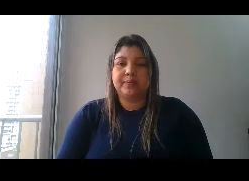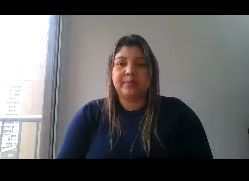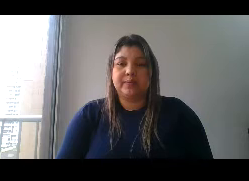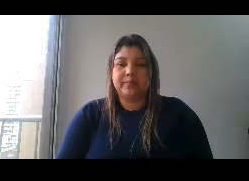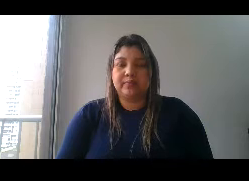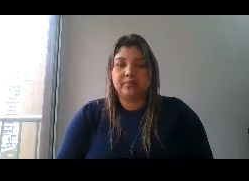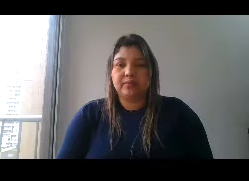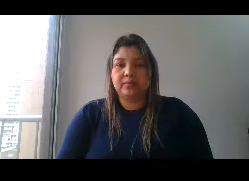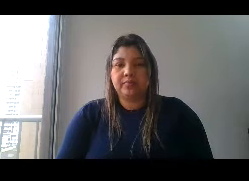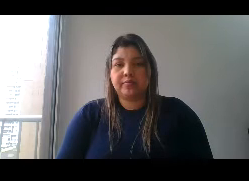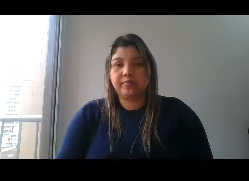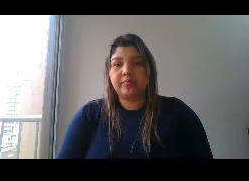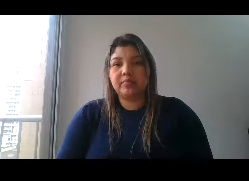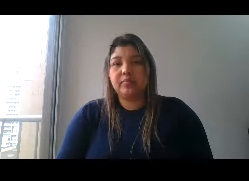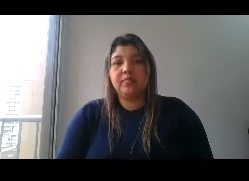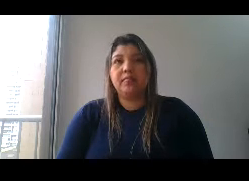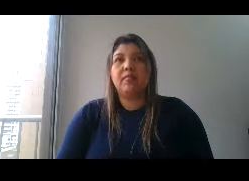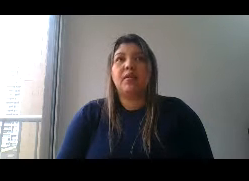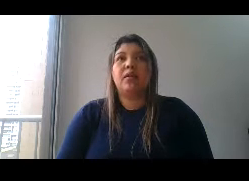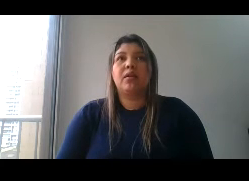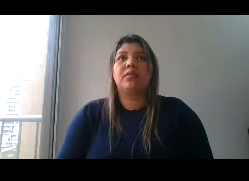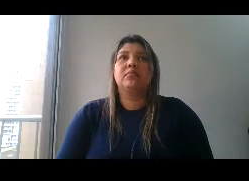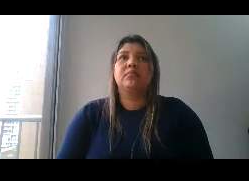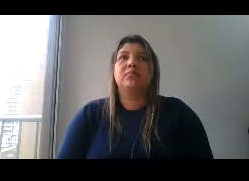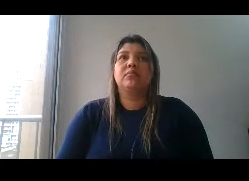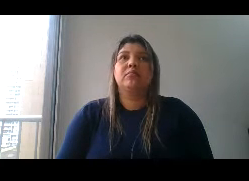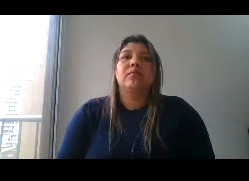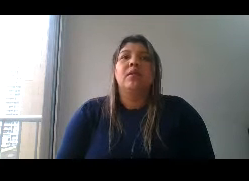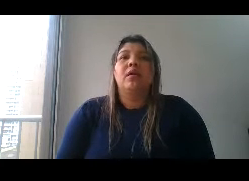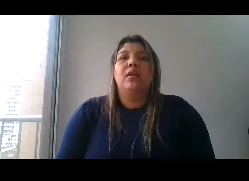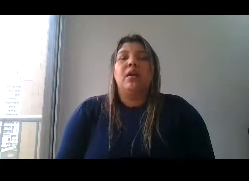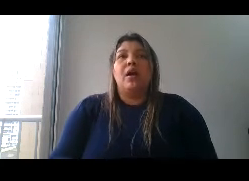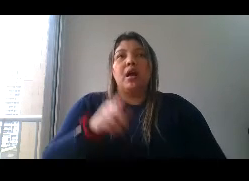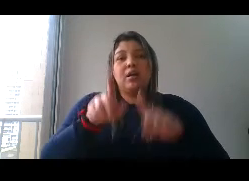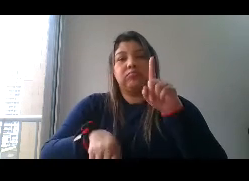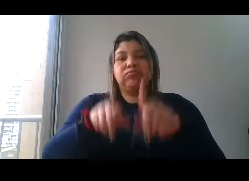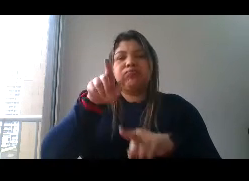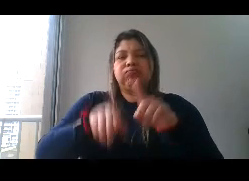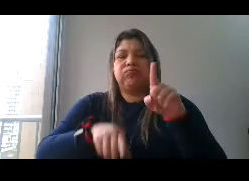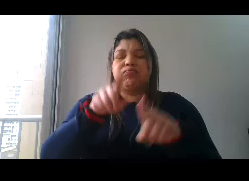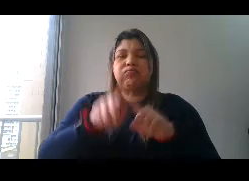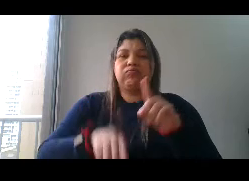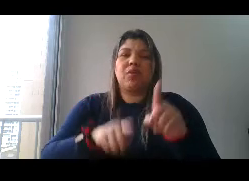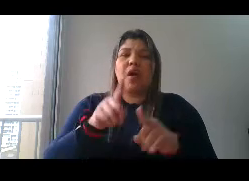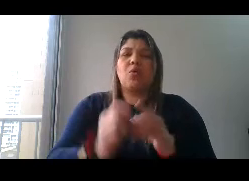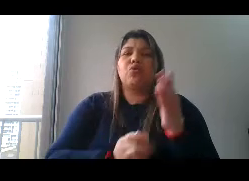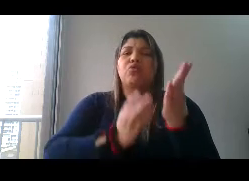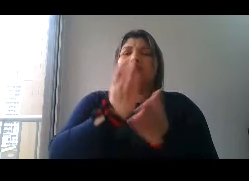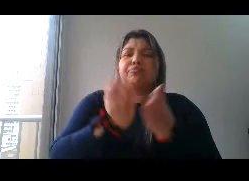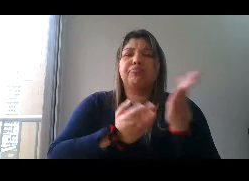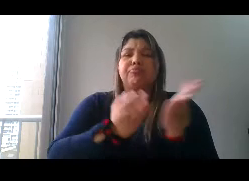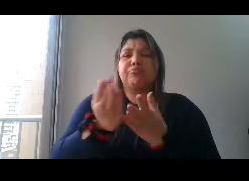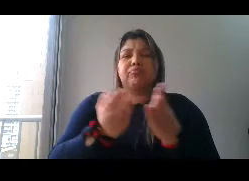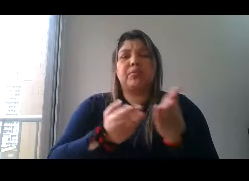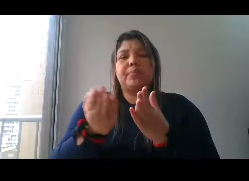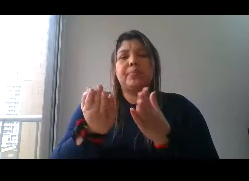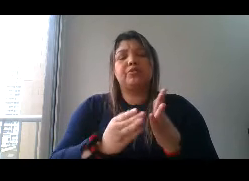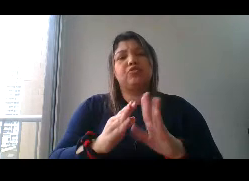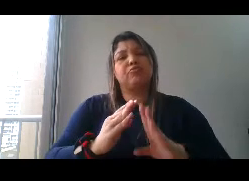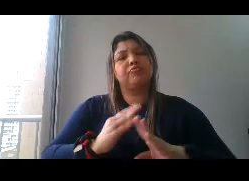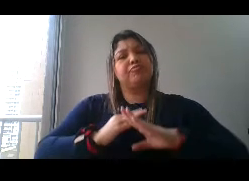Para algunos servicios es importante que también existe esta política de seguridad del paciente.